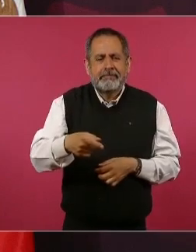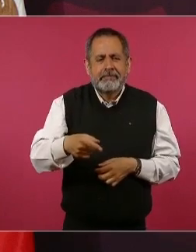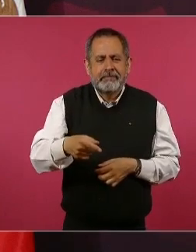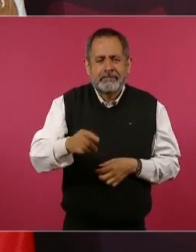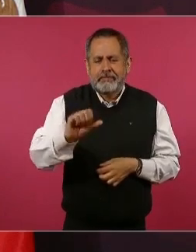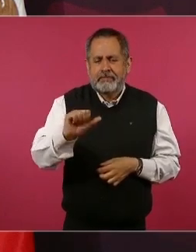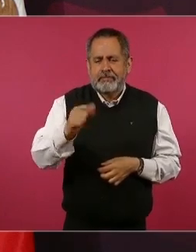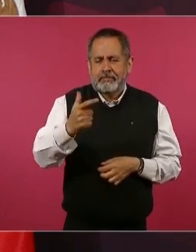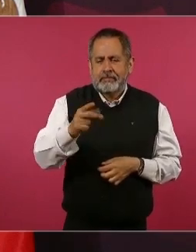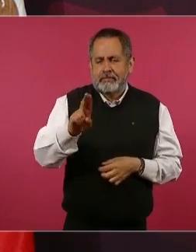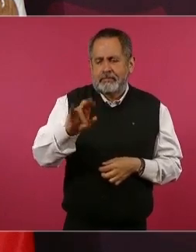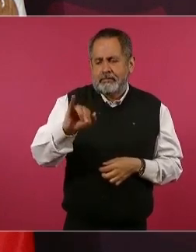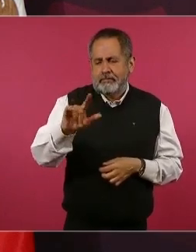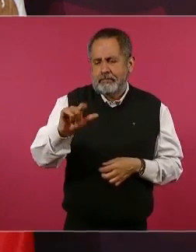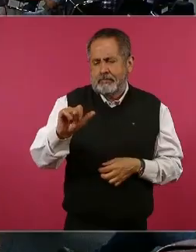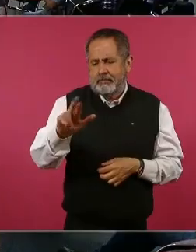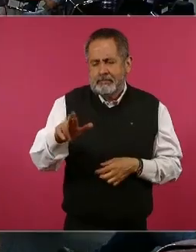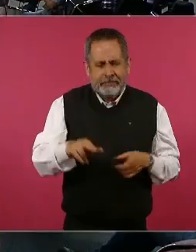Aguilar.